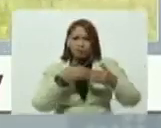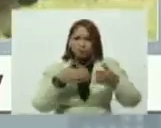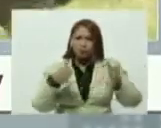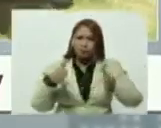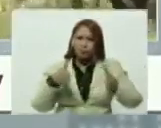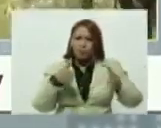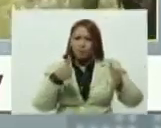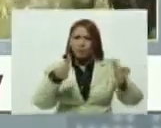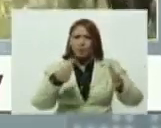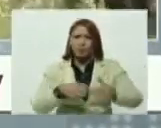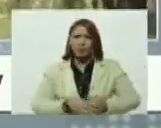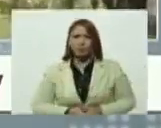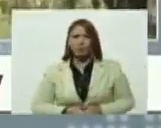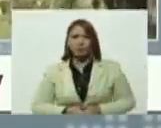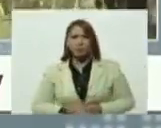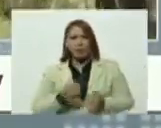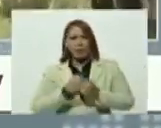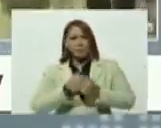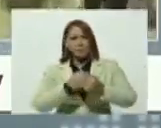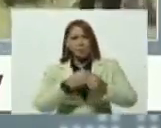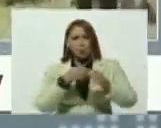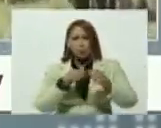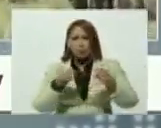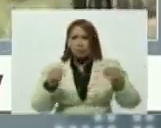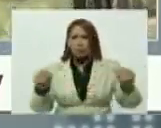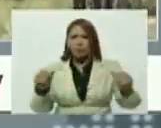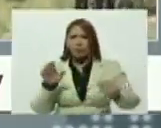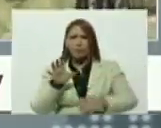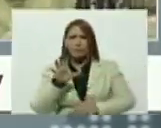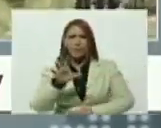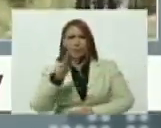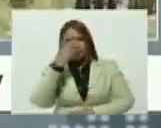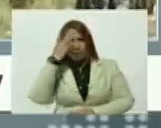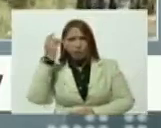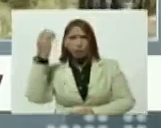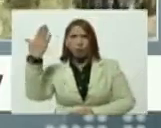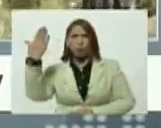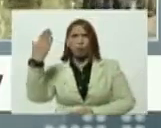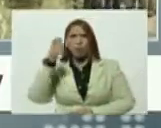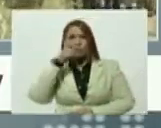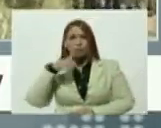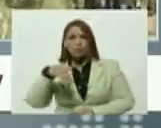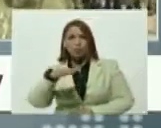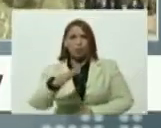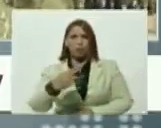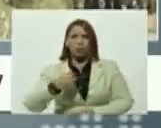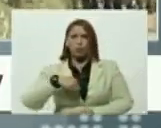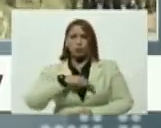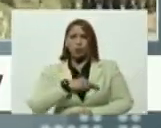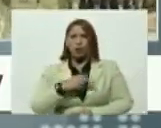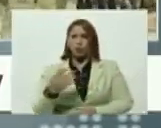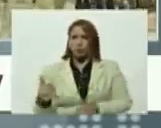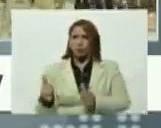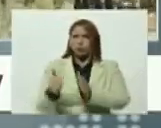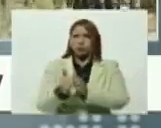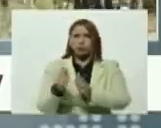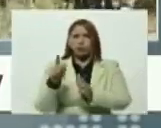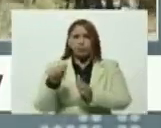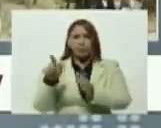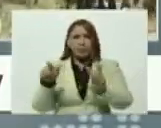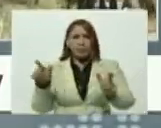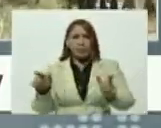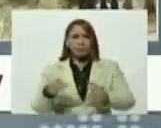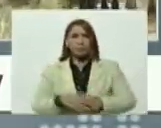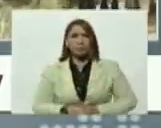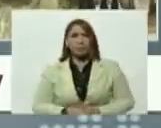caminos. El amor a la tierra, a la patria, al pueblo, el amor a Dios, el amor a nuestros semejantes. Ángel, estoy